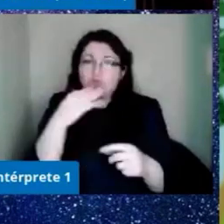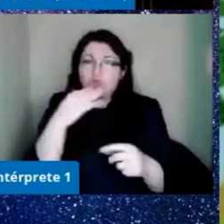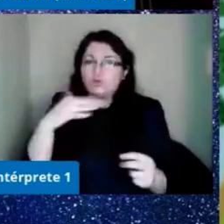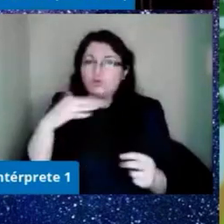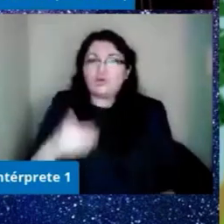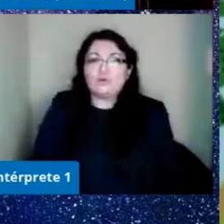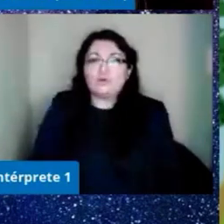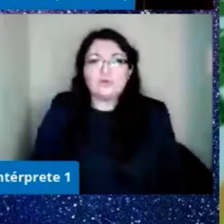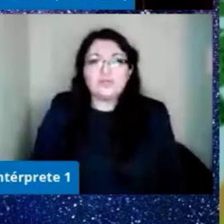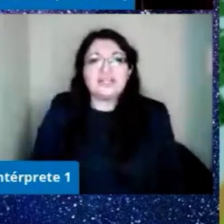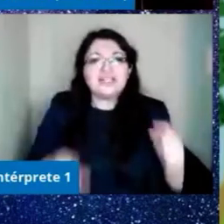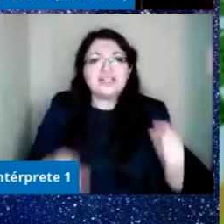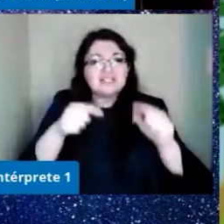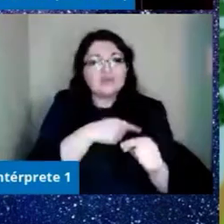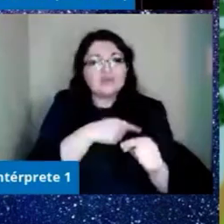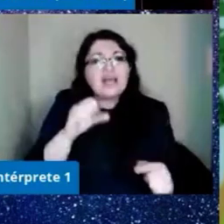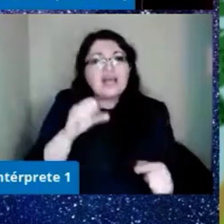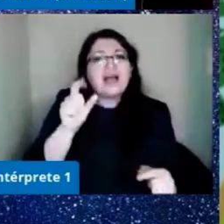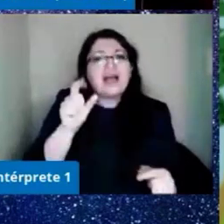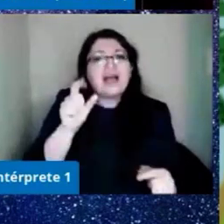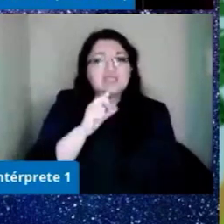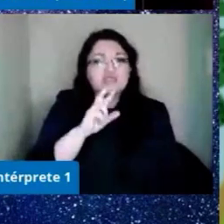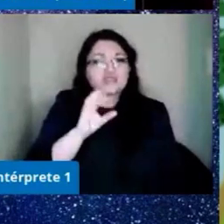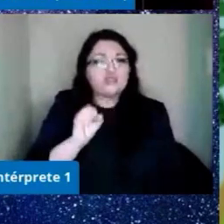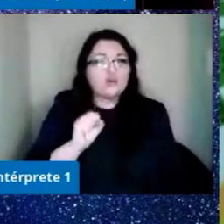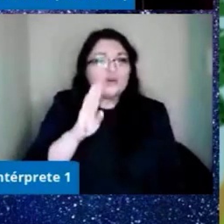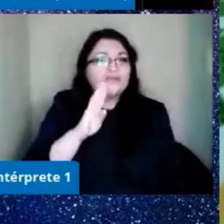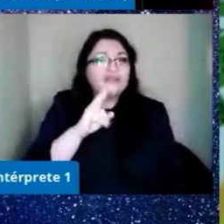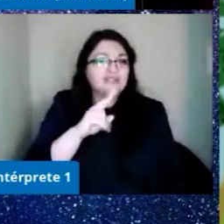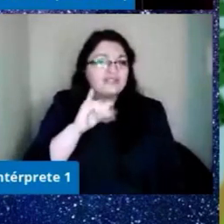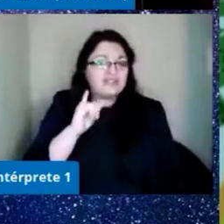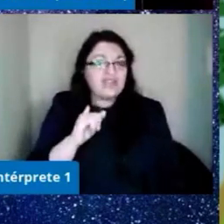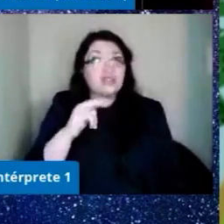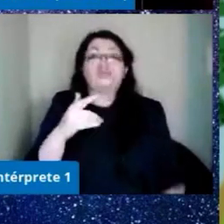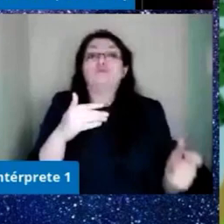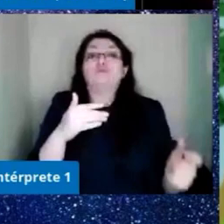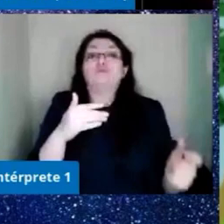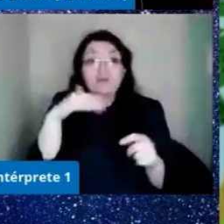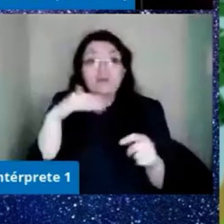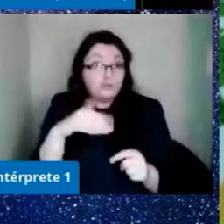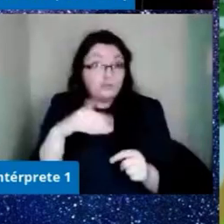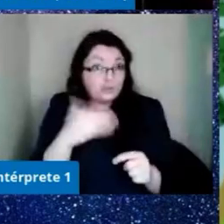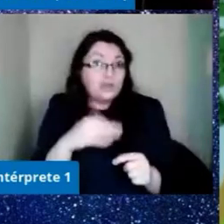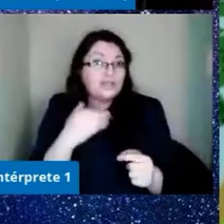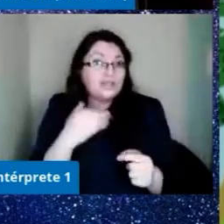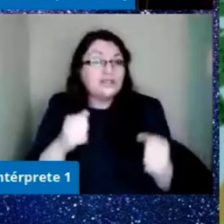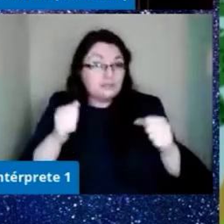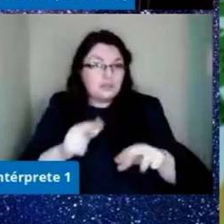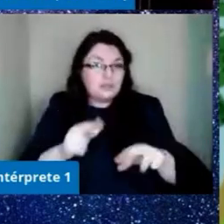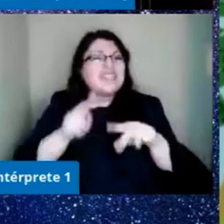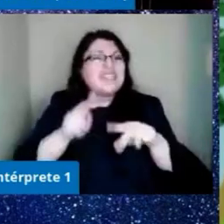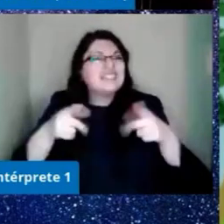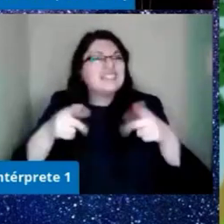del Tactile Universe, ha sido súper importante en generar esto, en generar redes de profesores que han